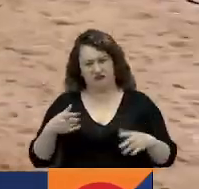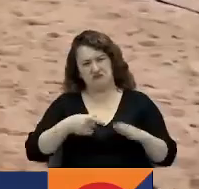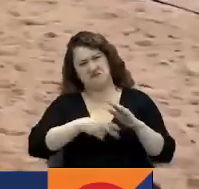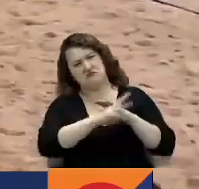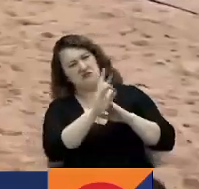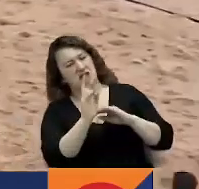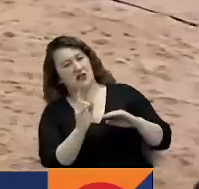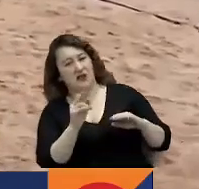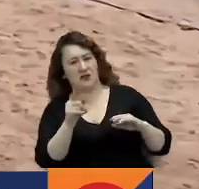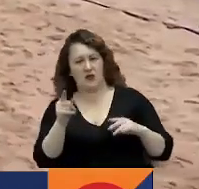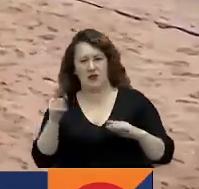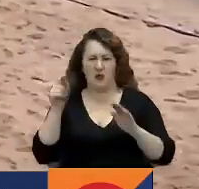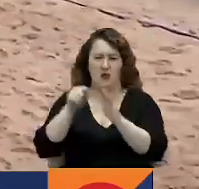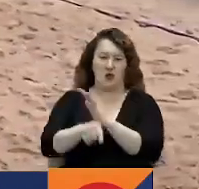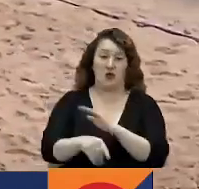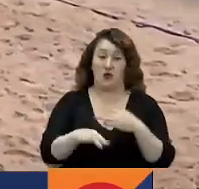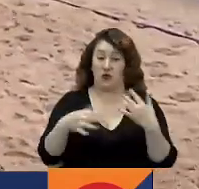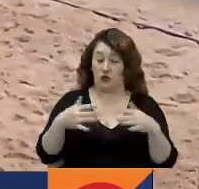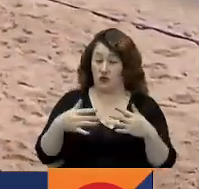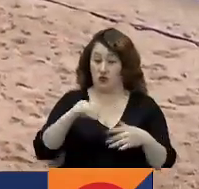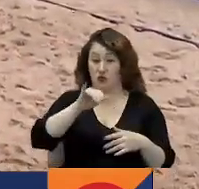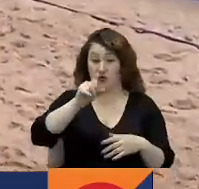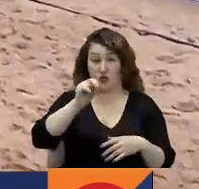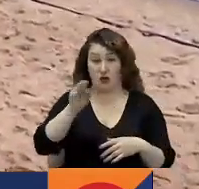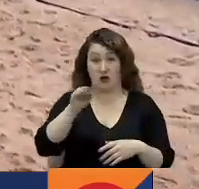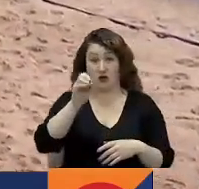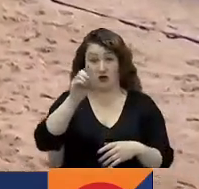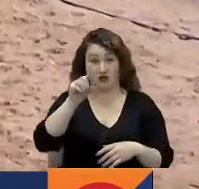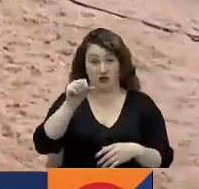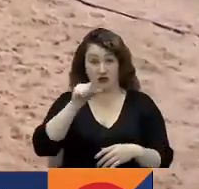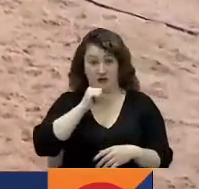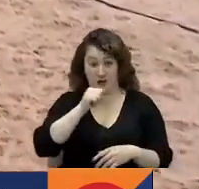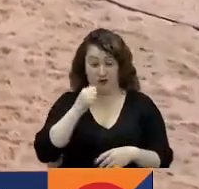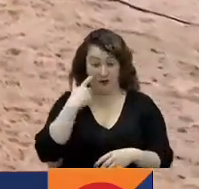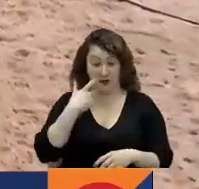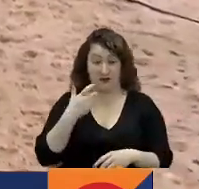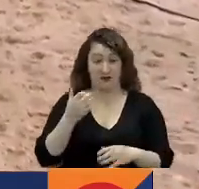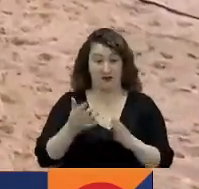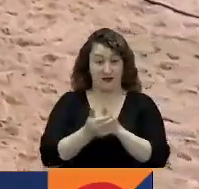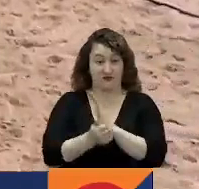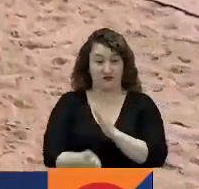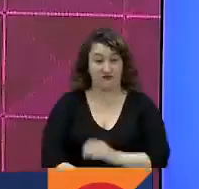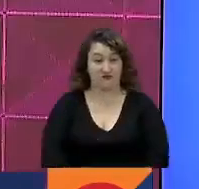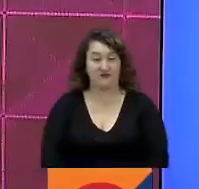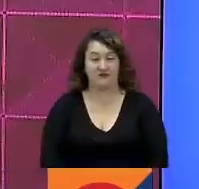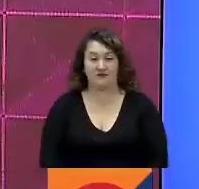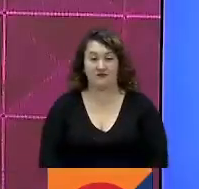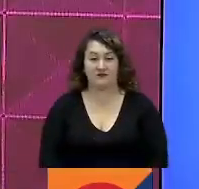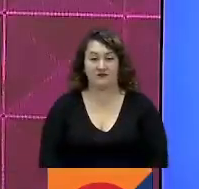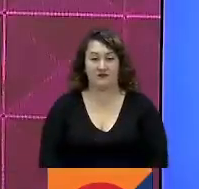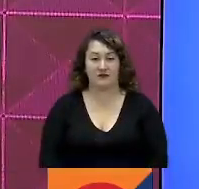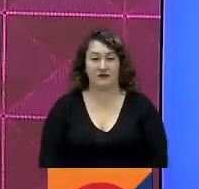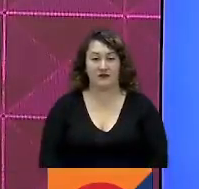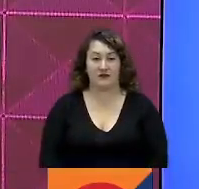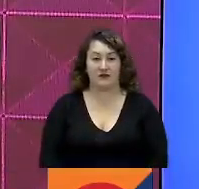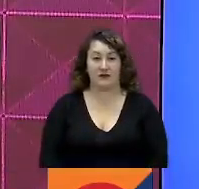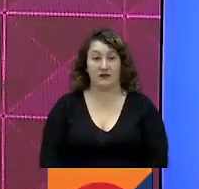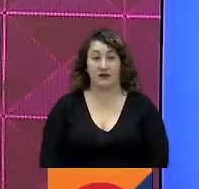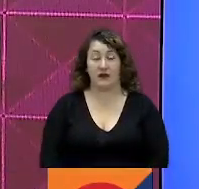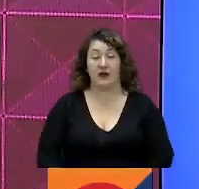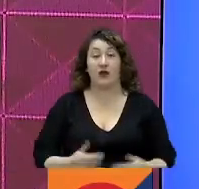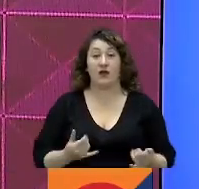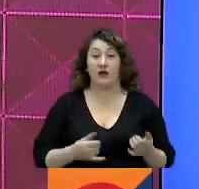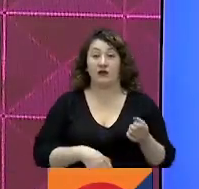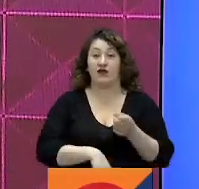buen rendimiento, sin lugar a dudas, el de Juan Fernando Osa, que fue una de las figuras del compromiso. Dejemos el fútbol y ahora hablemos